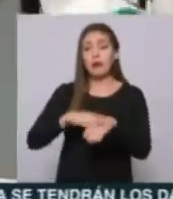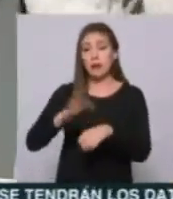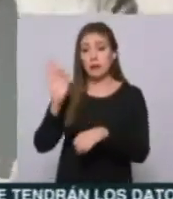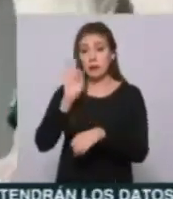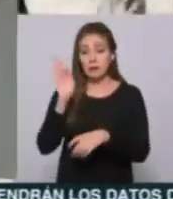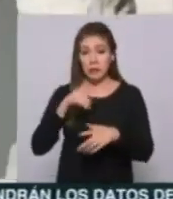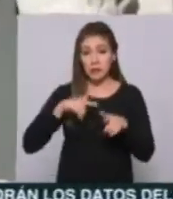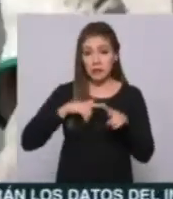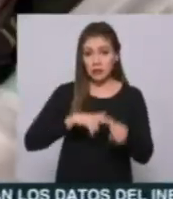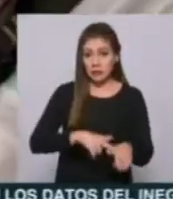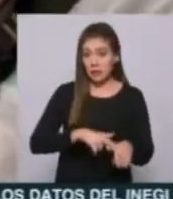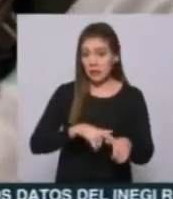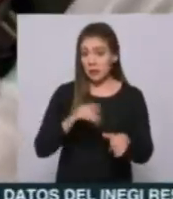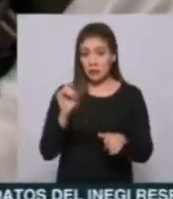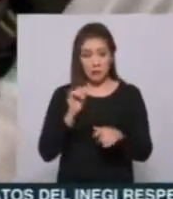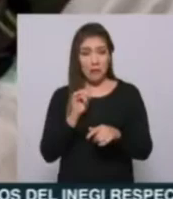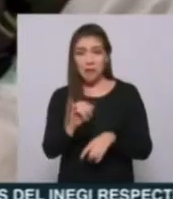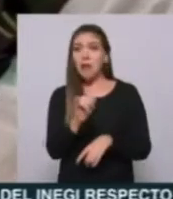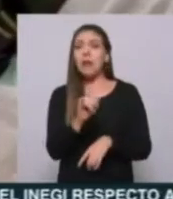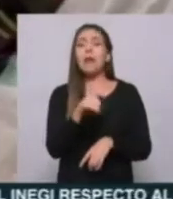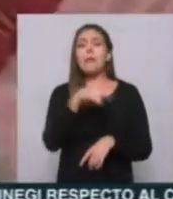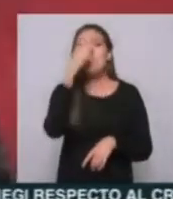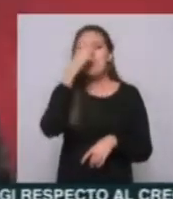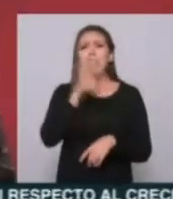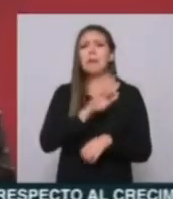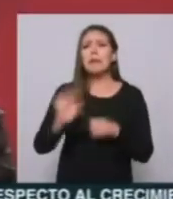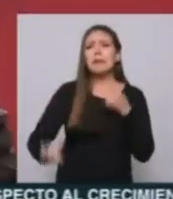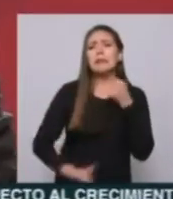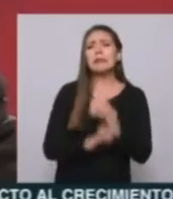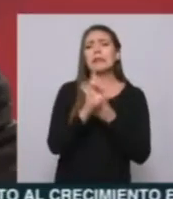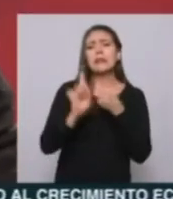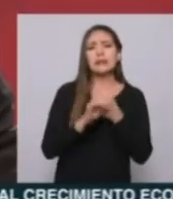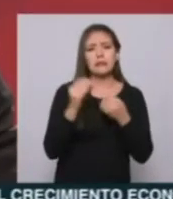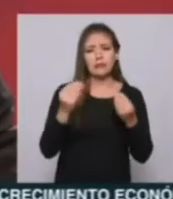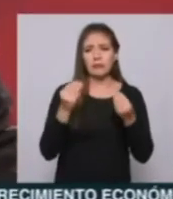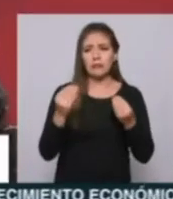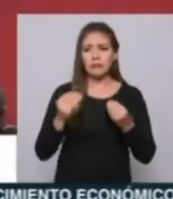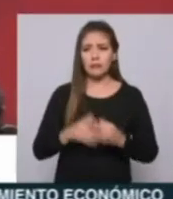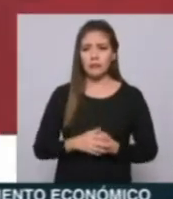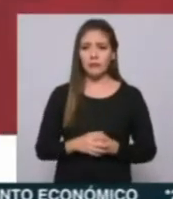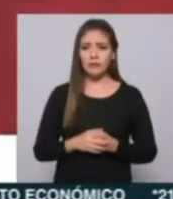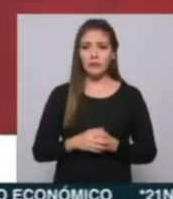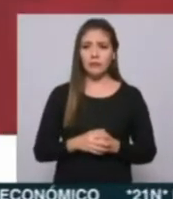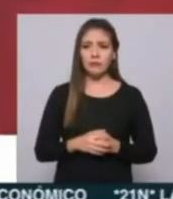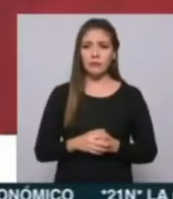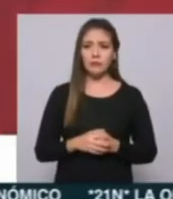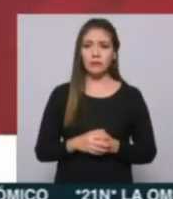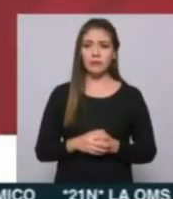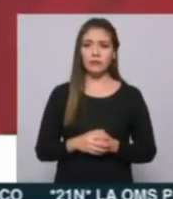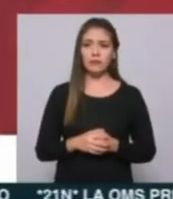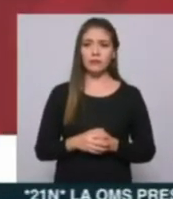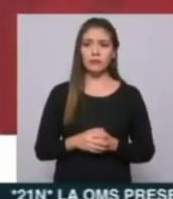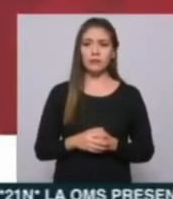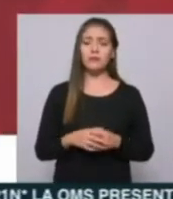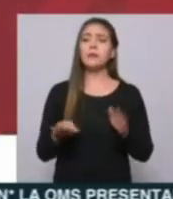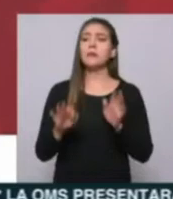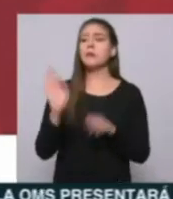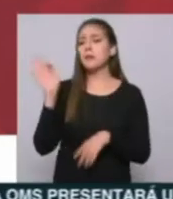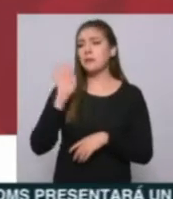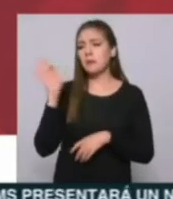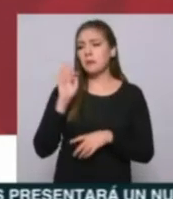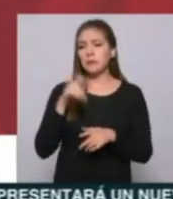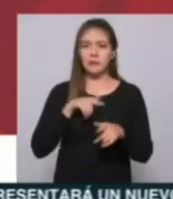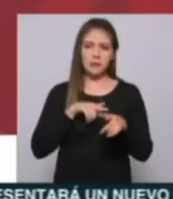así, México hubiera tenido graves repercusiones. Si continuaba la tendencia, es decir,